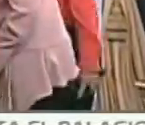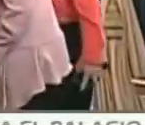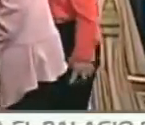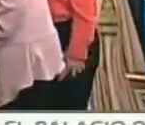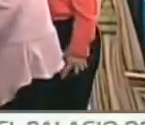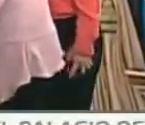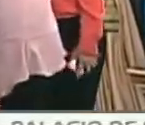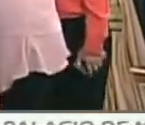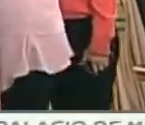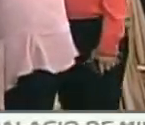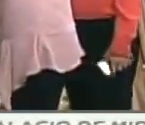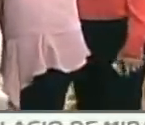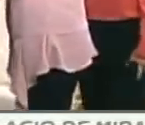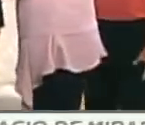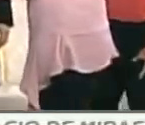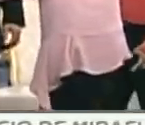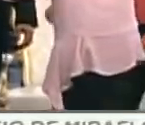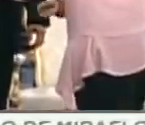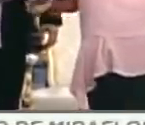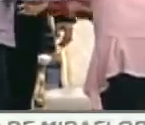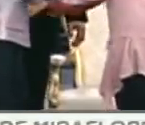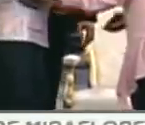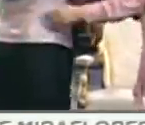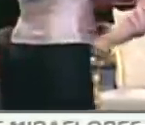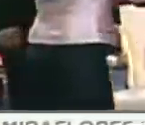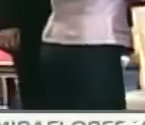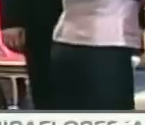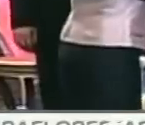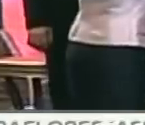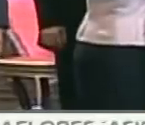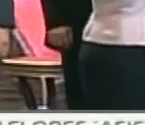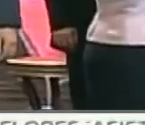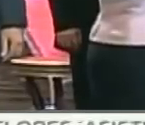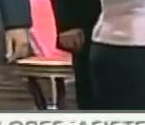Bolívar, en el Palacio de Miraflores, despedimos esta transmisión.